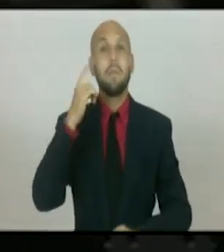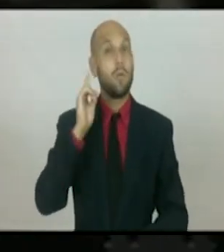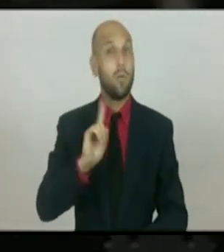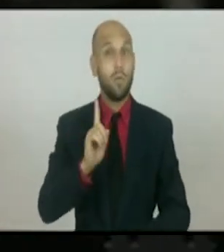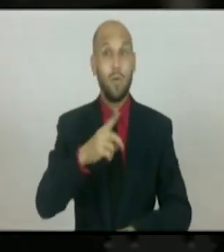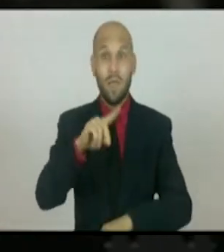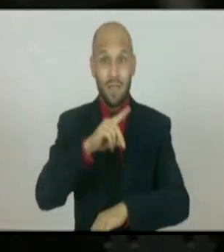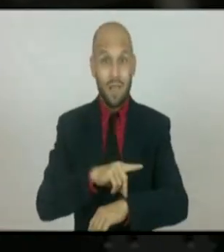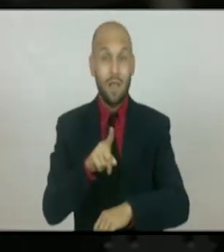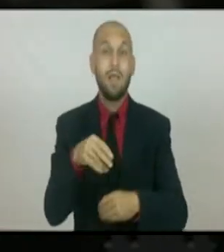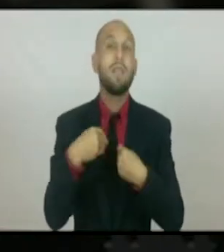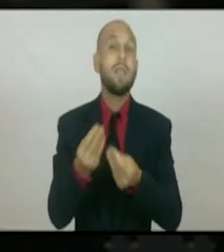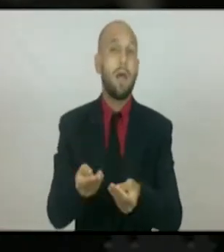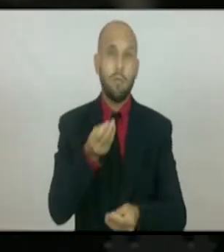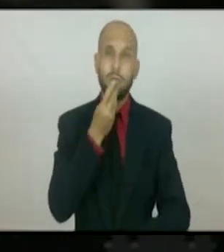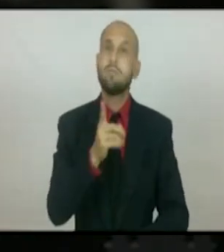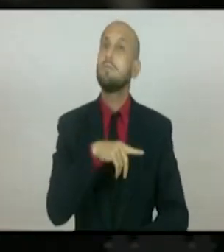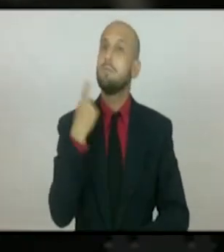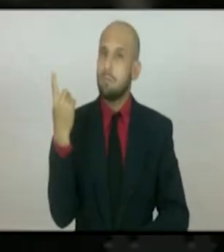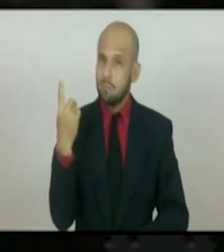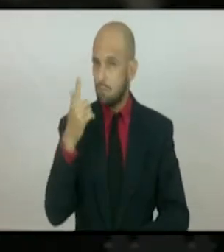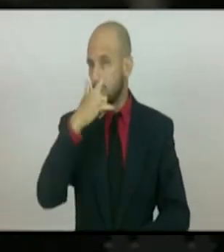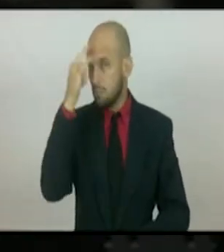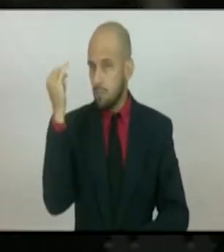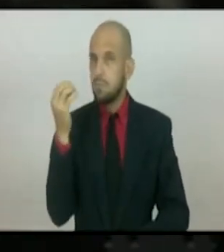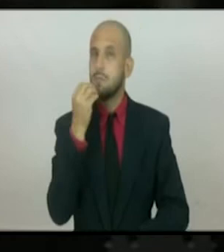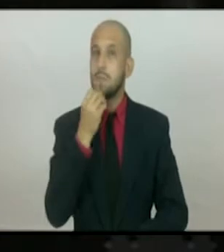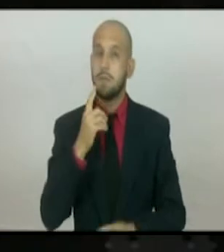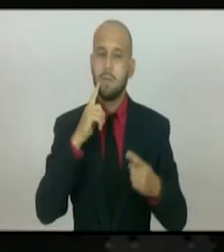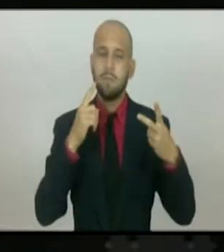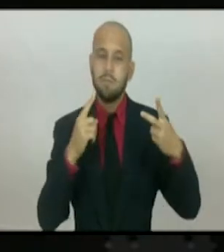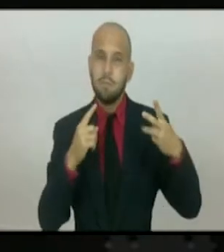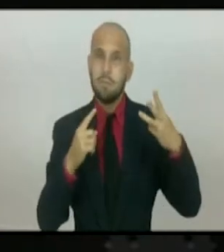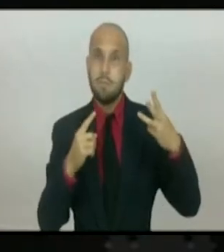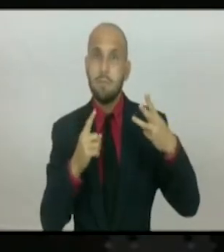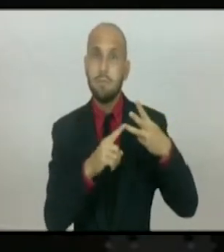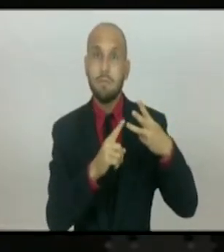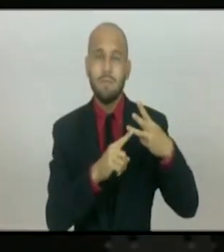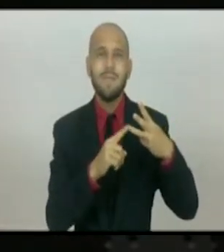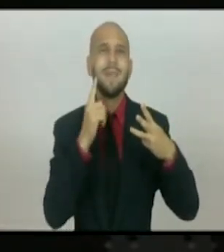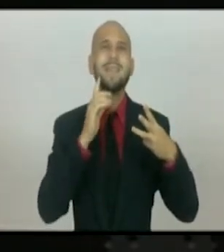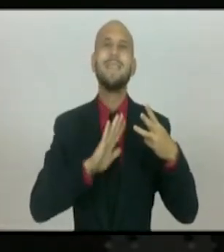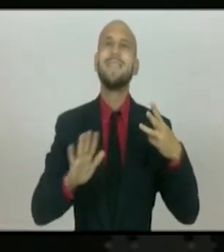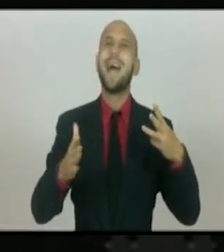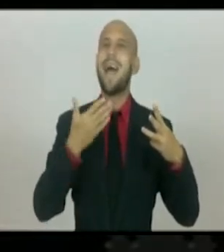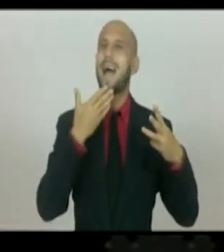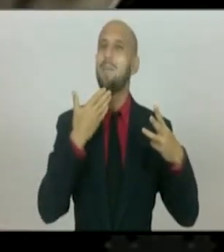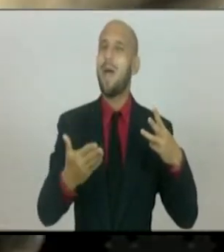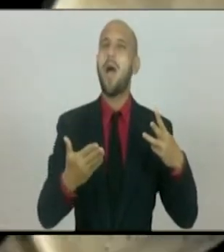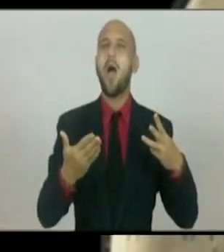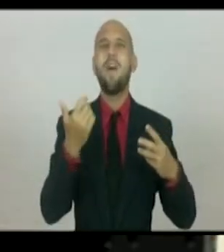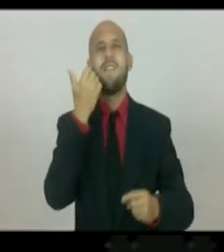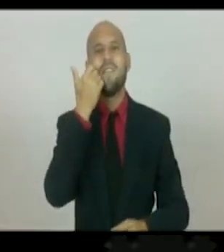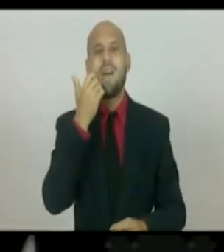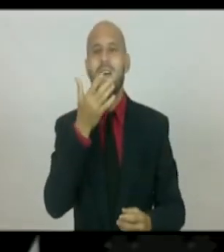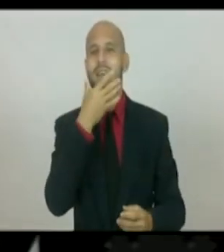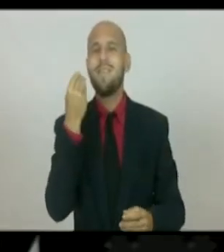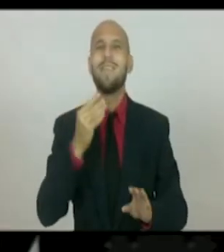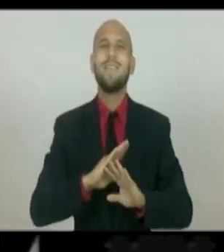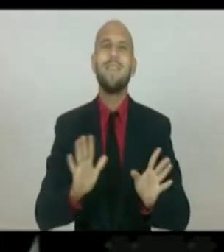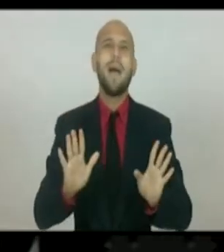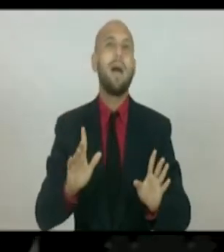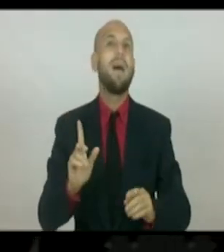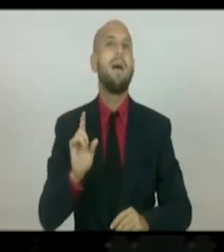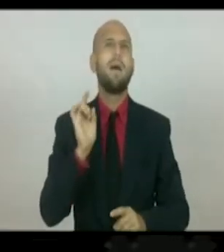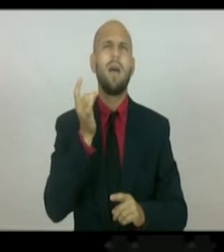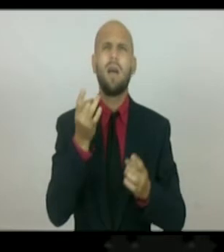el dengue mata. El dengue entre el tercer o cuarto día, cuando ya no hay fiebre, la persona cree que va mejorando, que se siente mejor, comienza entonces